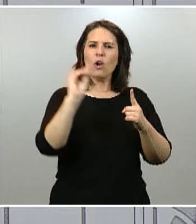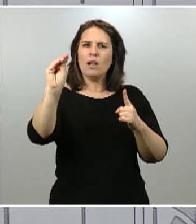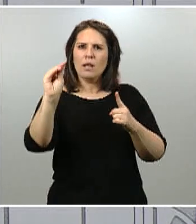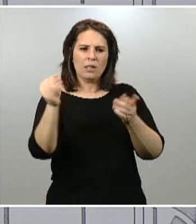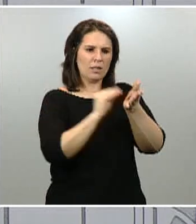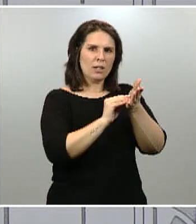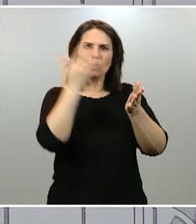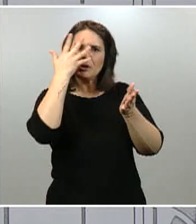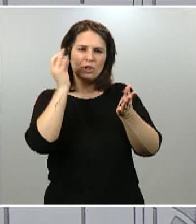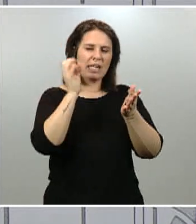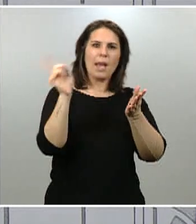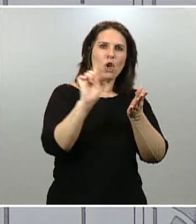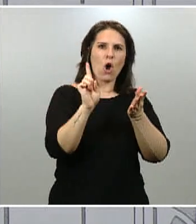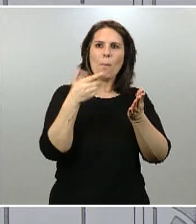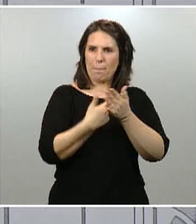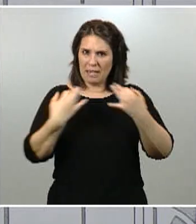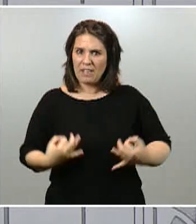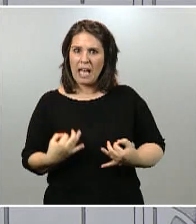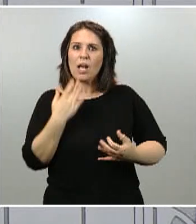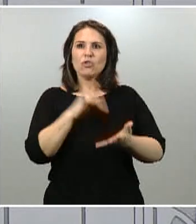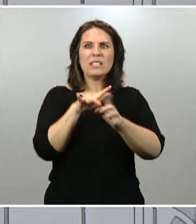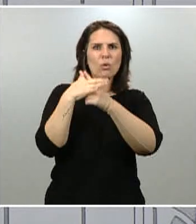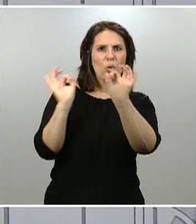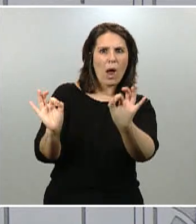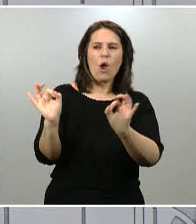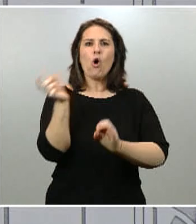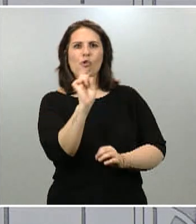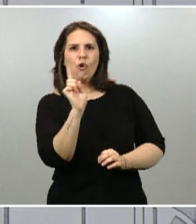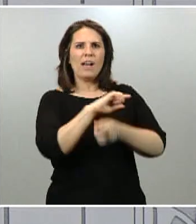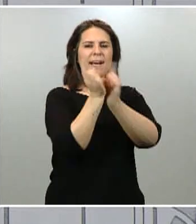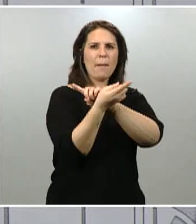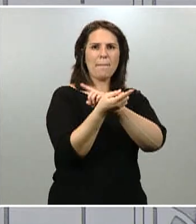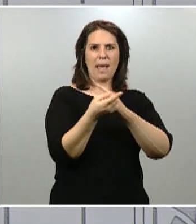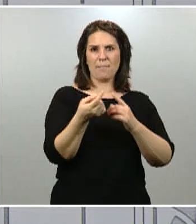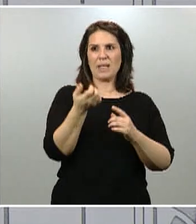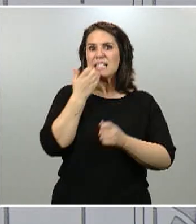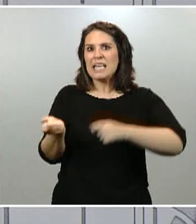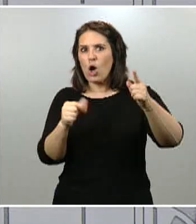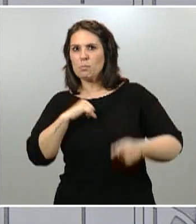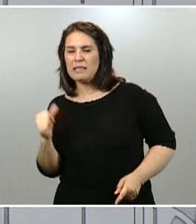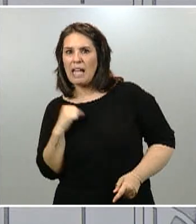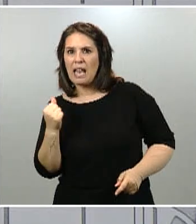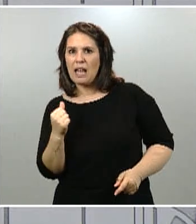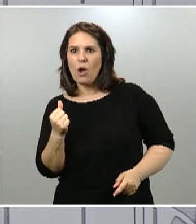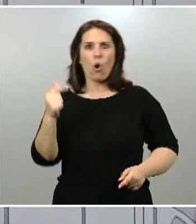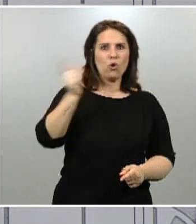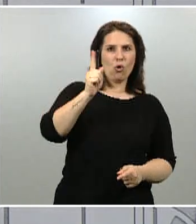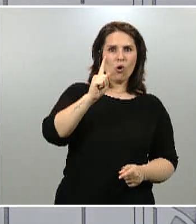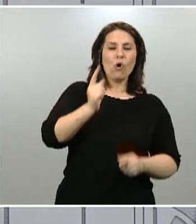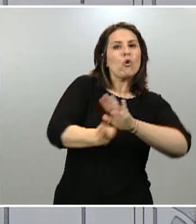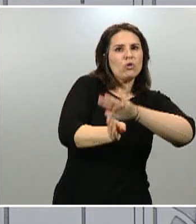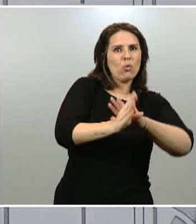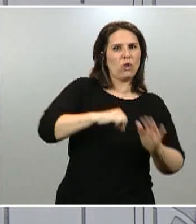y verificar que corresponden al mismo paciente. Luego hay que verificar si este es hospitalizado o no, porque puede pasar periodos en hospitalización. Todo esto